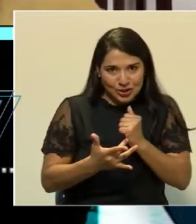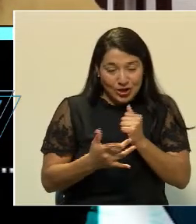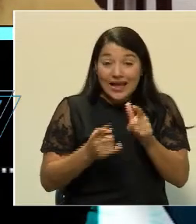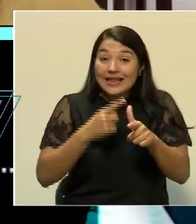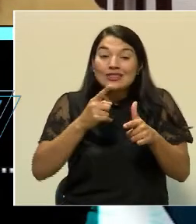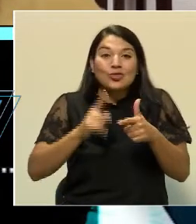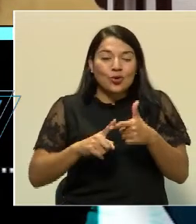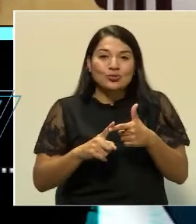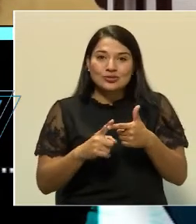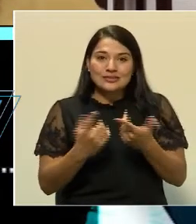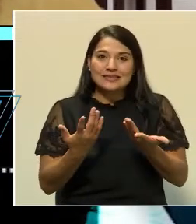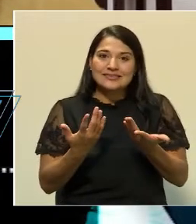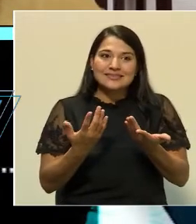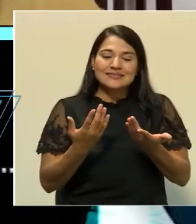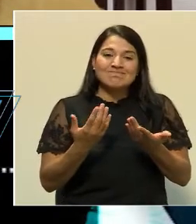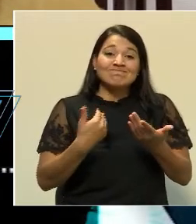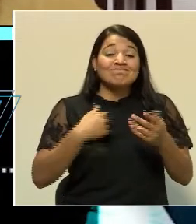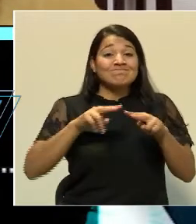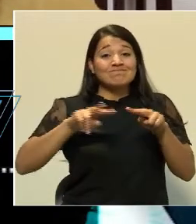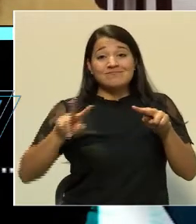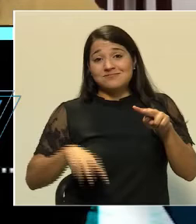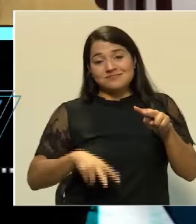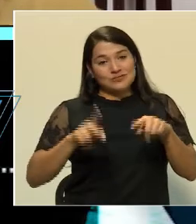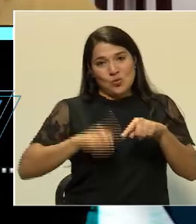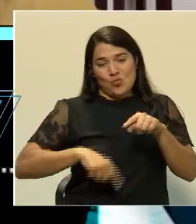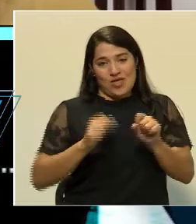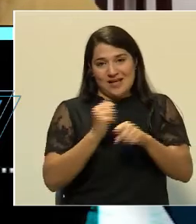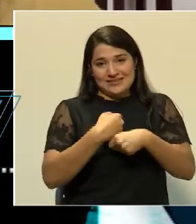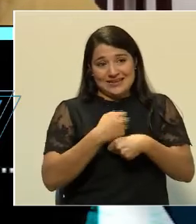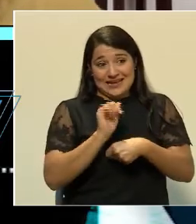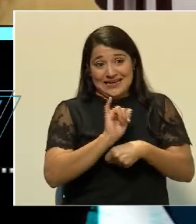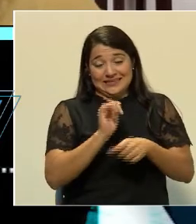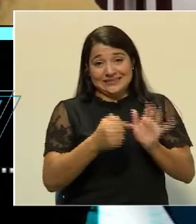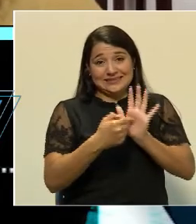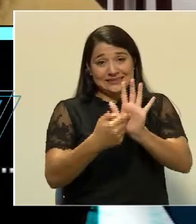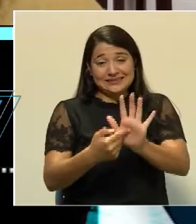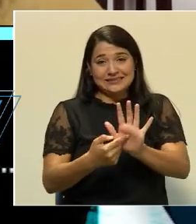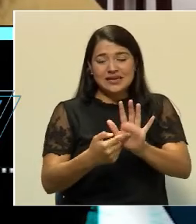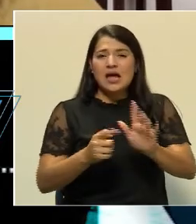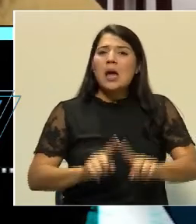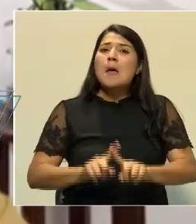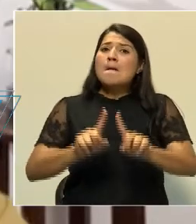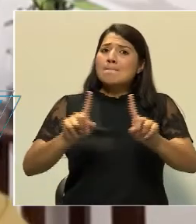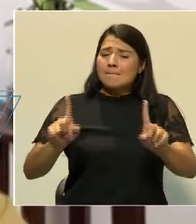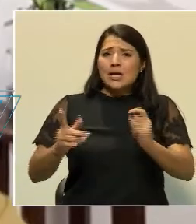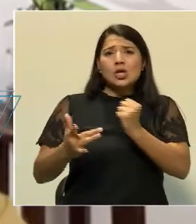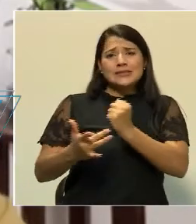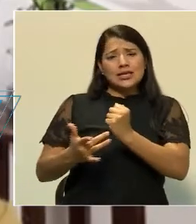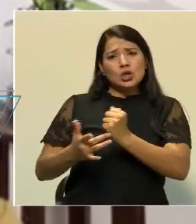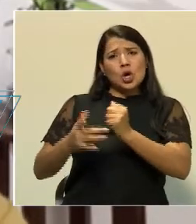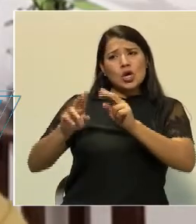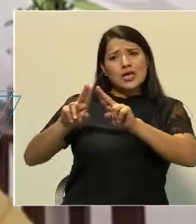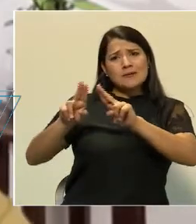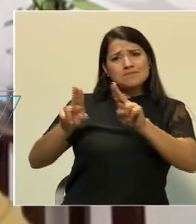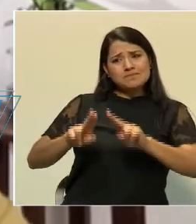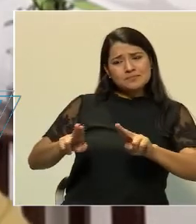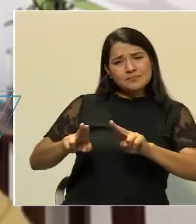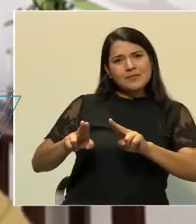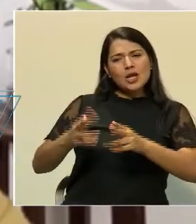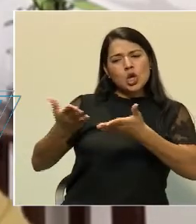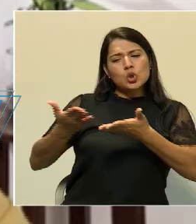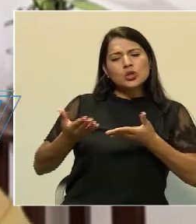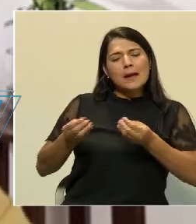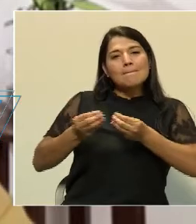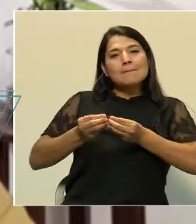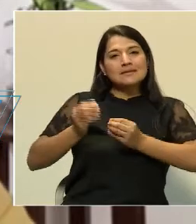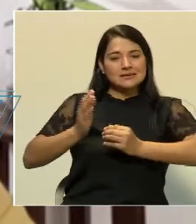la situación desventajosa de no poder hacerlo. Sin embargo, yo creo que la virtualidad nos ofrece más comodidad en el